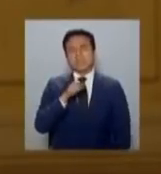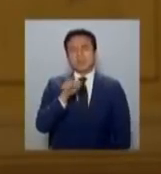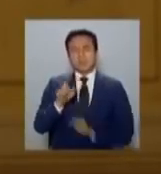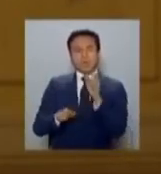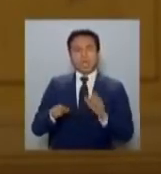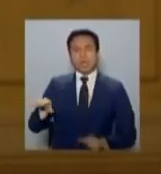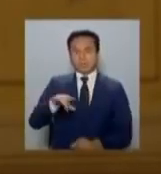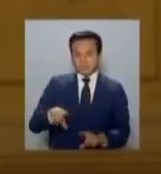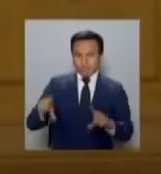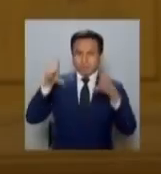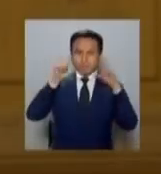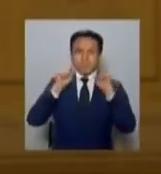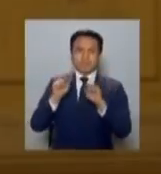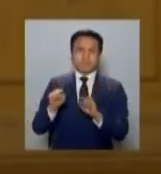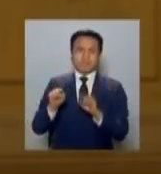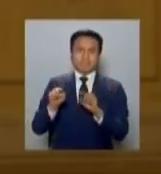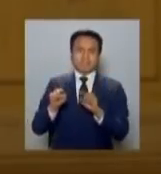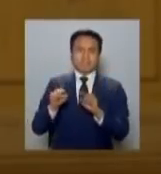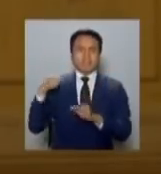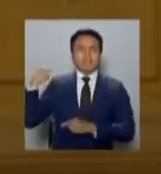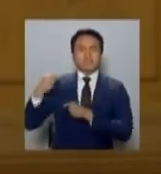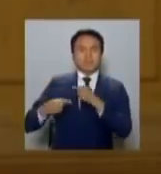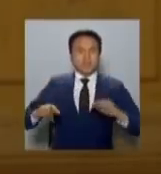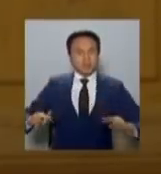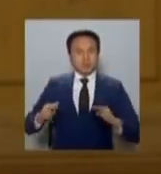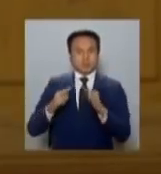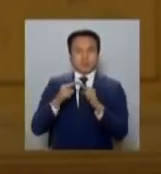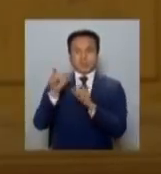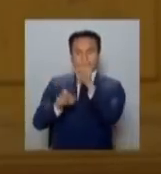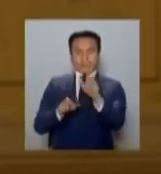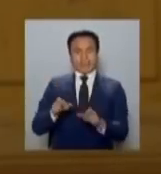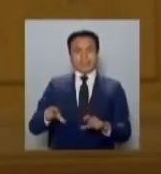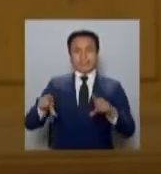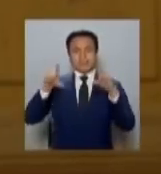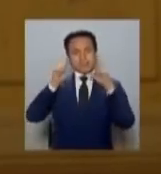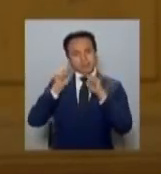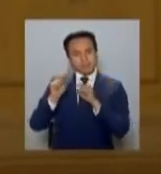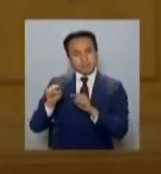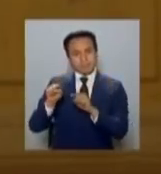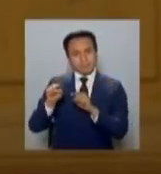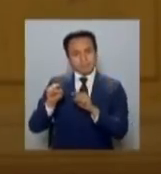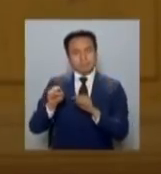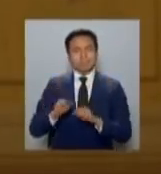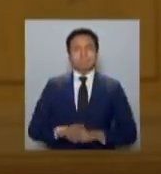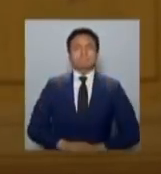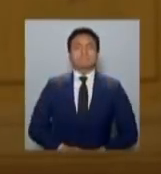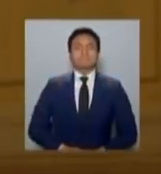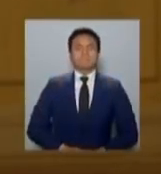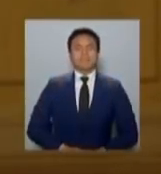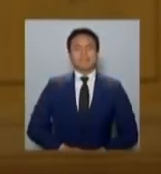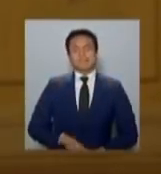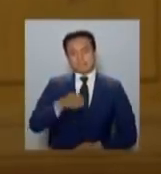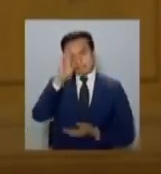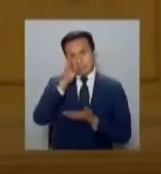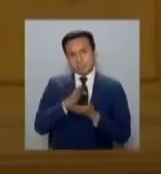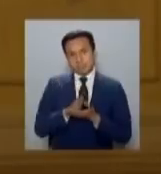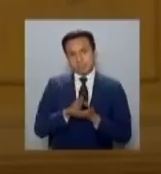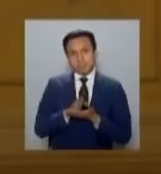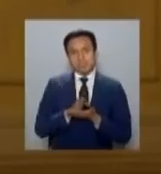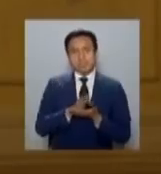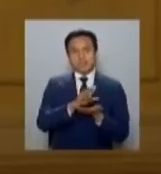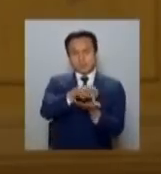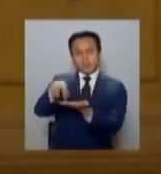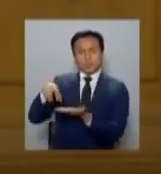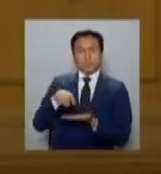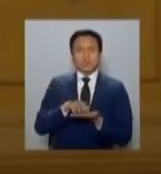a los partidos del bloque socialdemócrata que entregaran sus nóminas, como Apruebo Dignidad ya había hecho hace semanas. Y atención, porque al interior de la coalición de